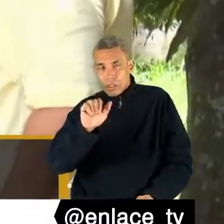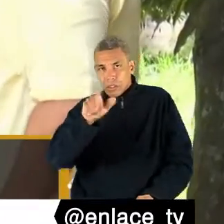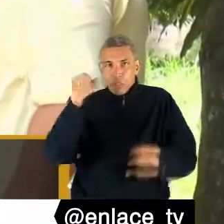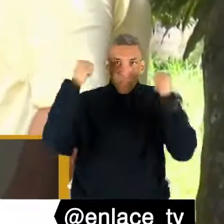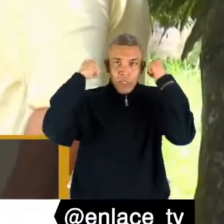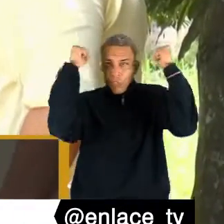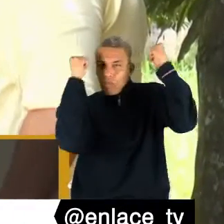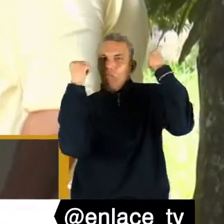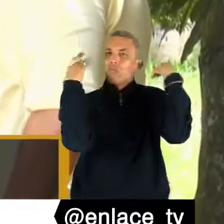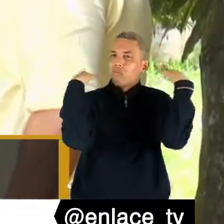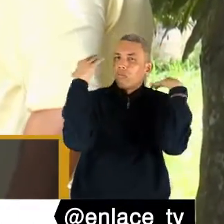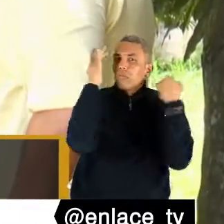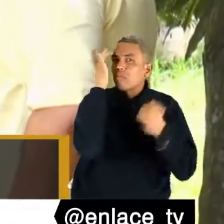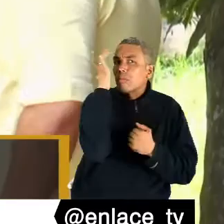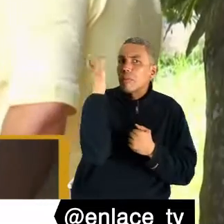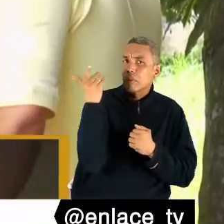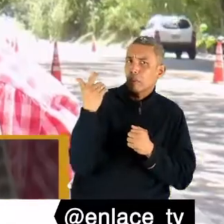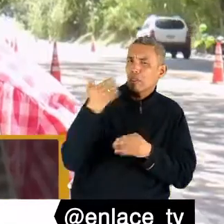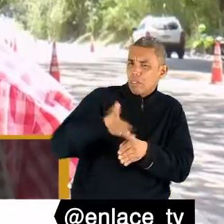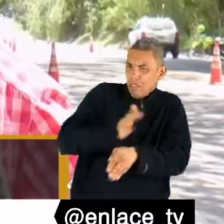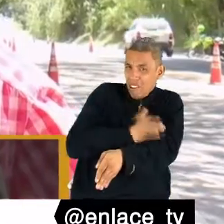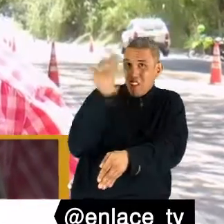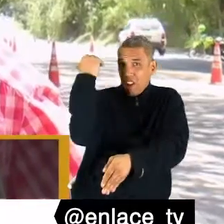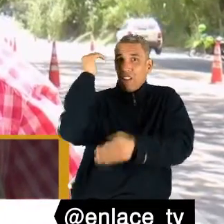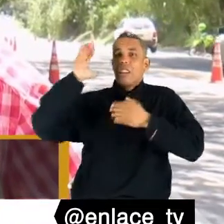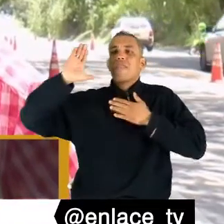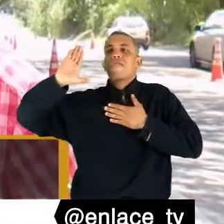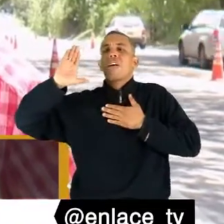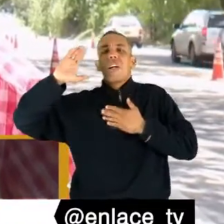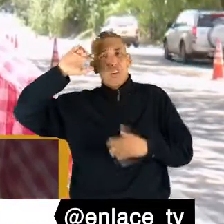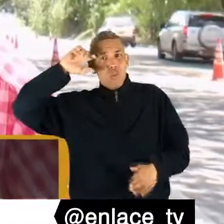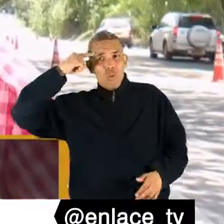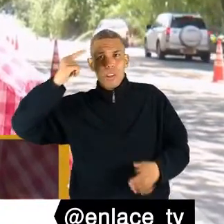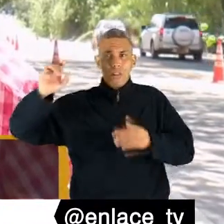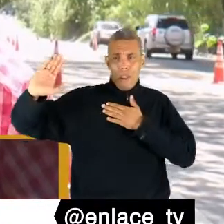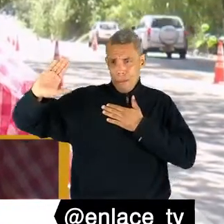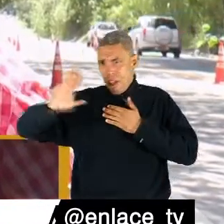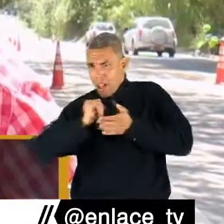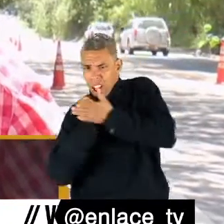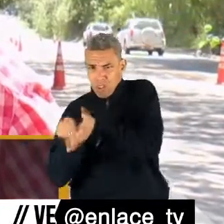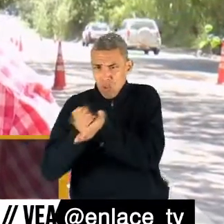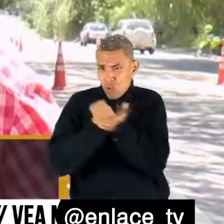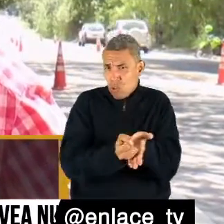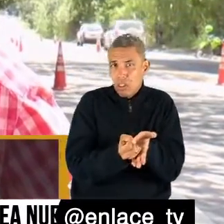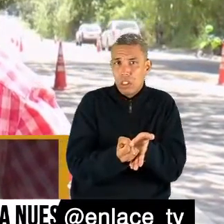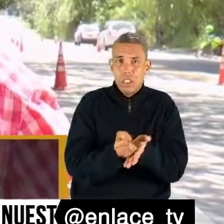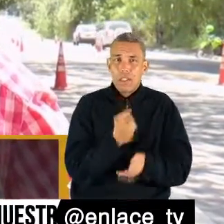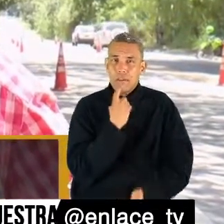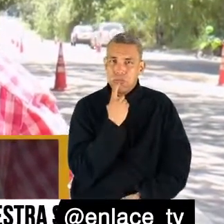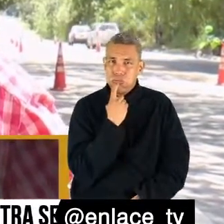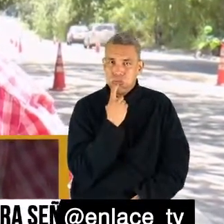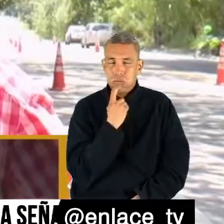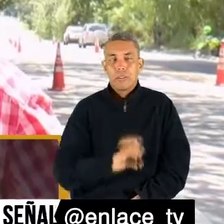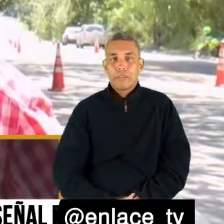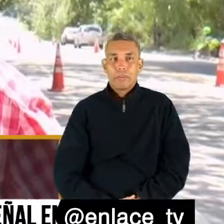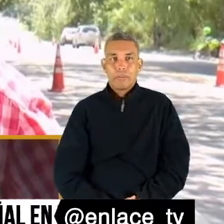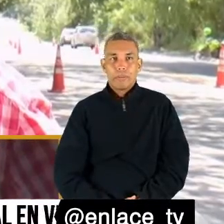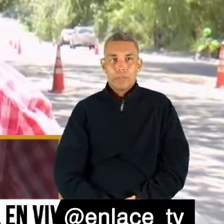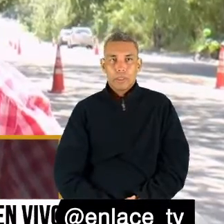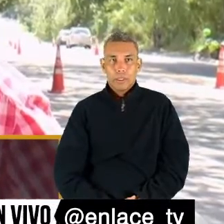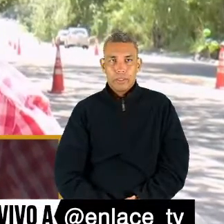por incumplimientos del gobierno. Pues esos son igual que cualquier problemática a nivel nacional, claro que